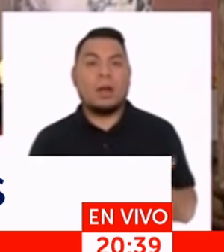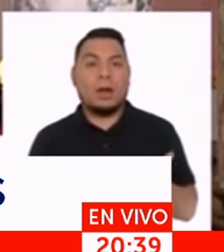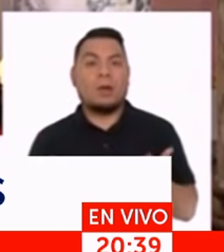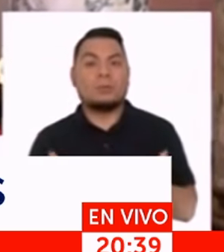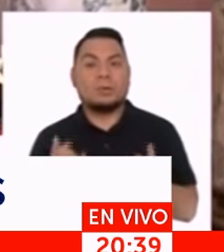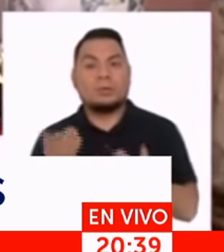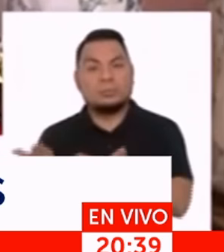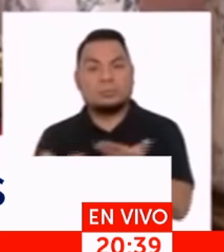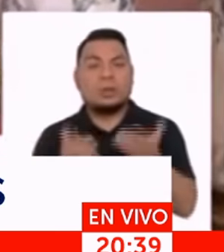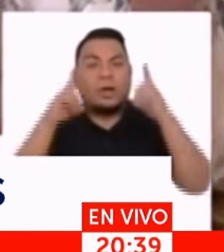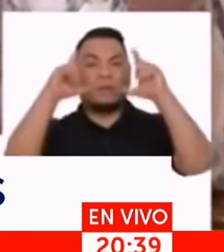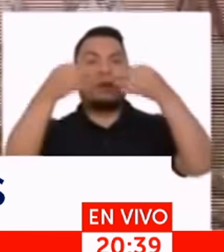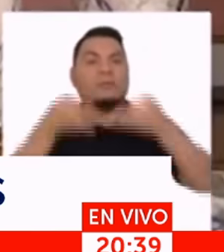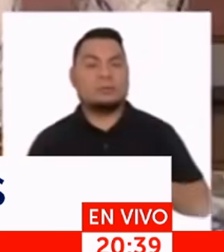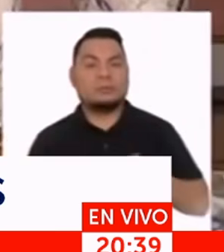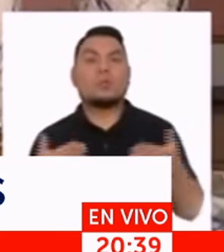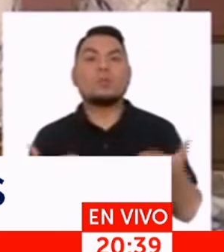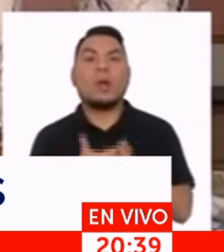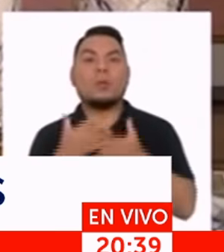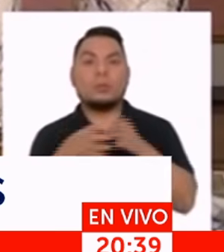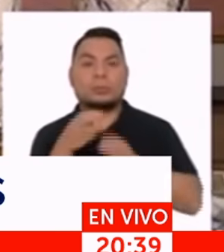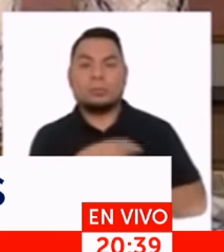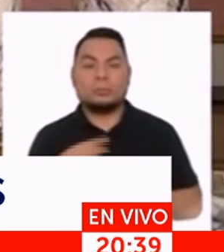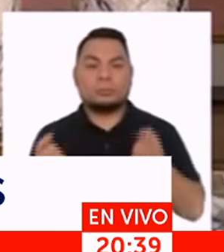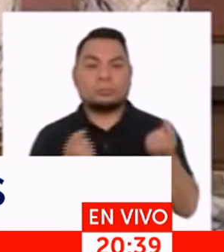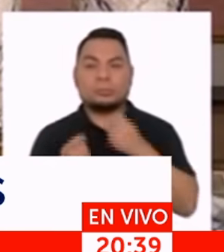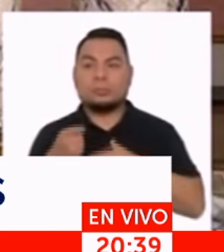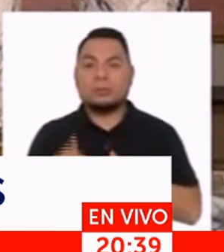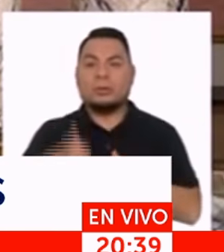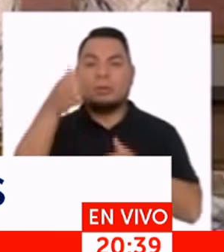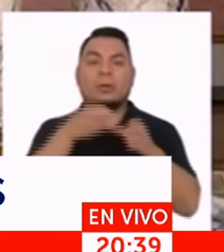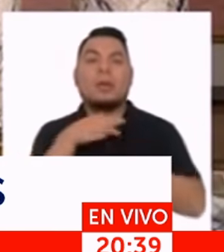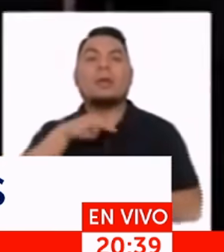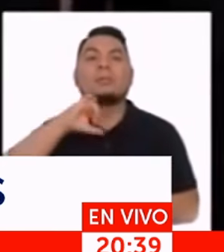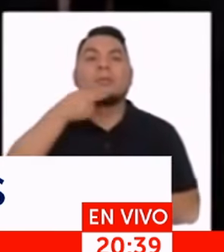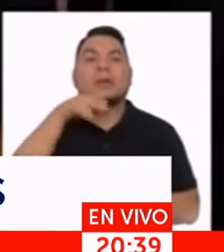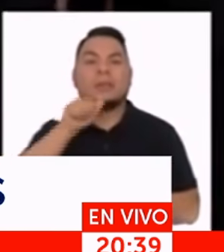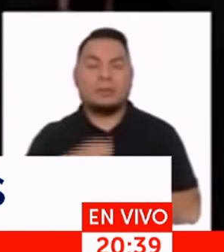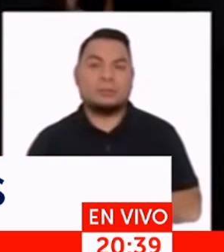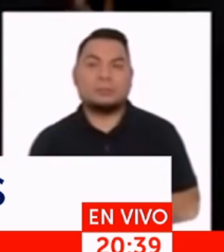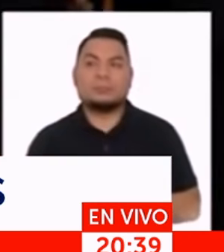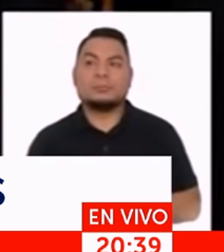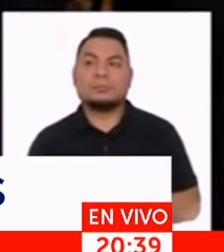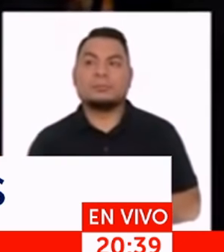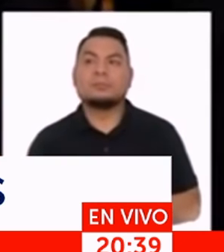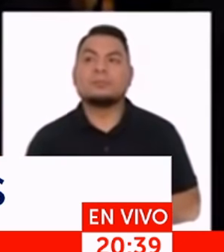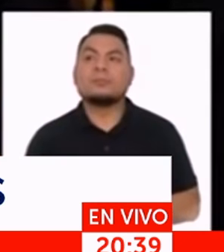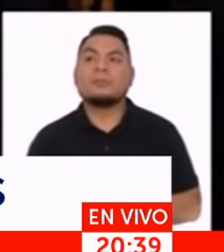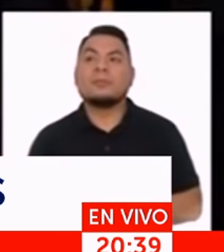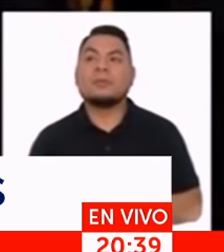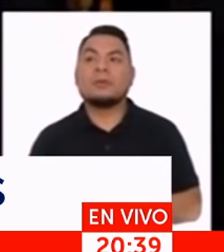de Educación, Betty Chávez, también congresista de la República, reemplaza a Iber Maraví en el Ministerio de Trabajo,